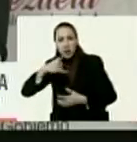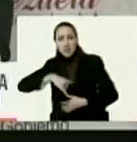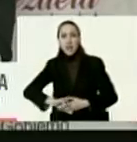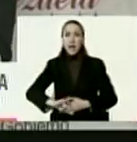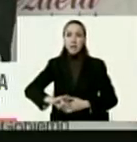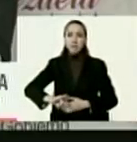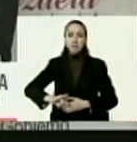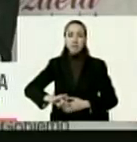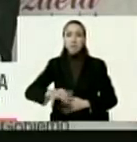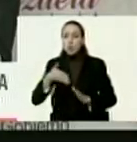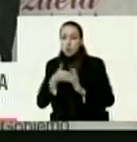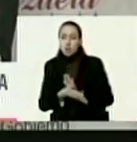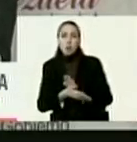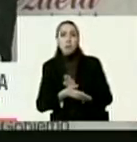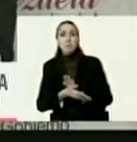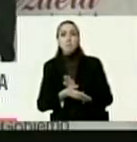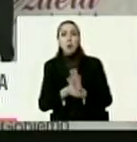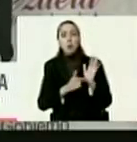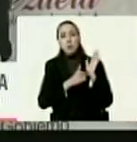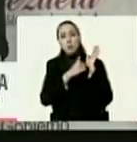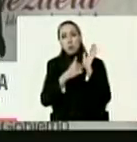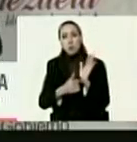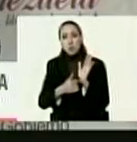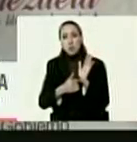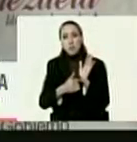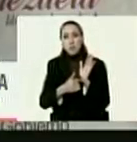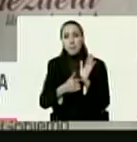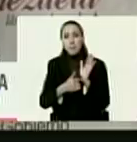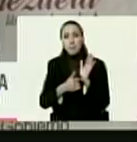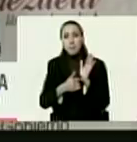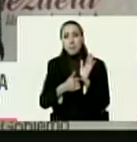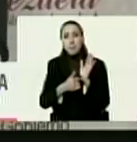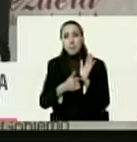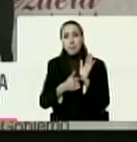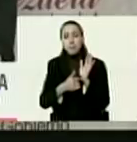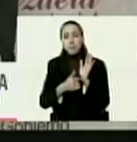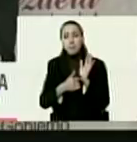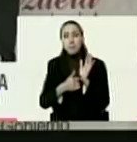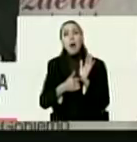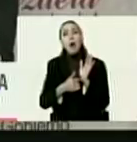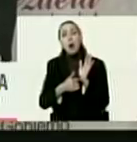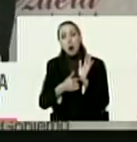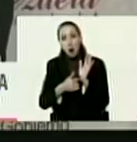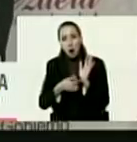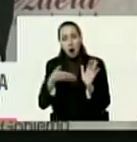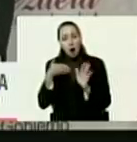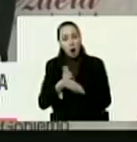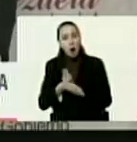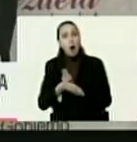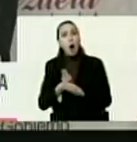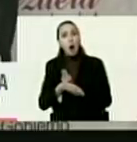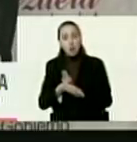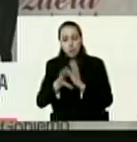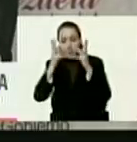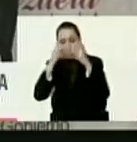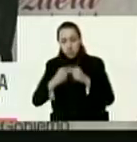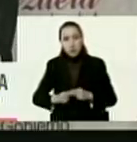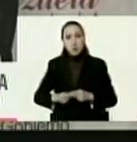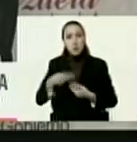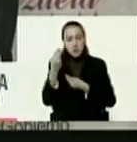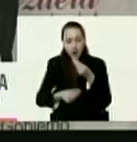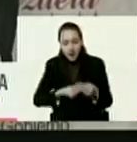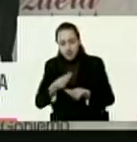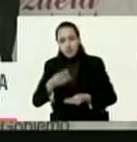que significó la autounción o la unción por parte de la administración de Donald Trump del